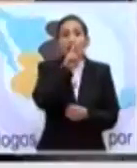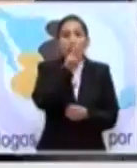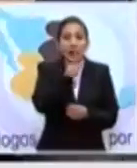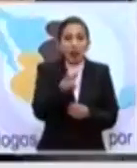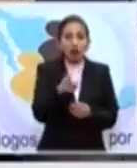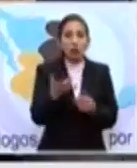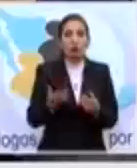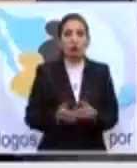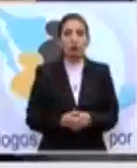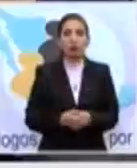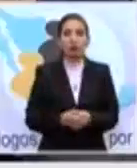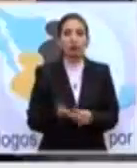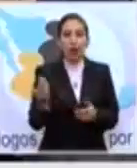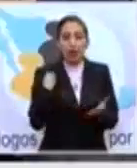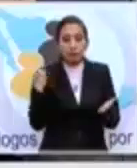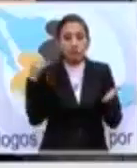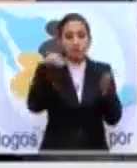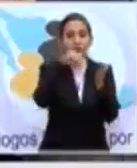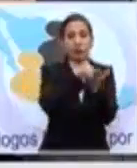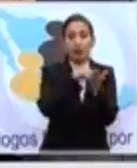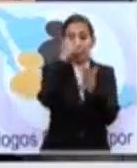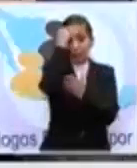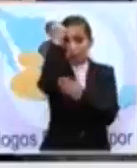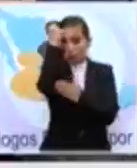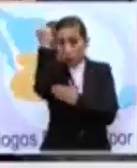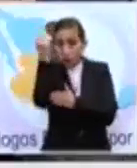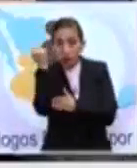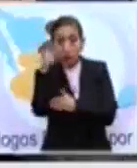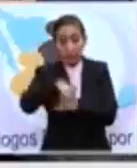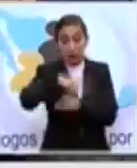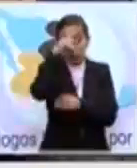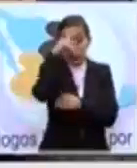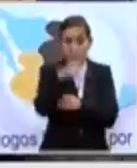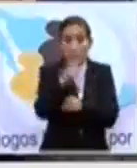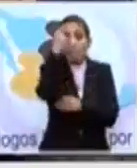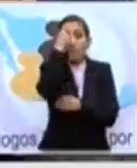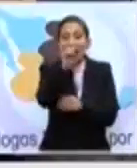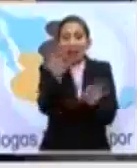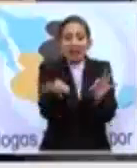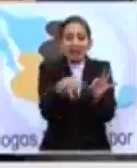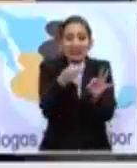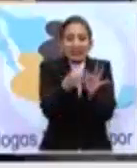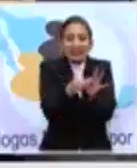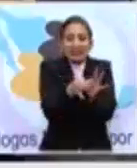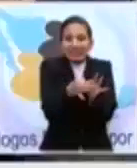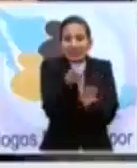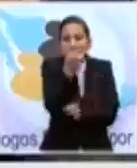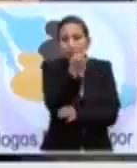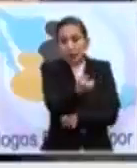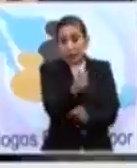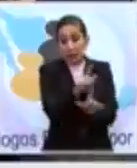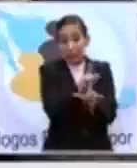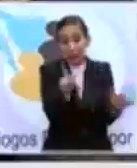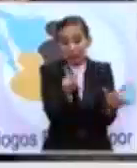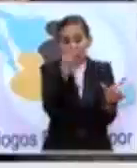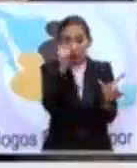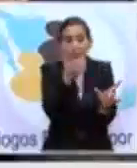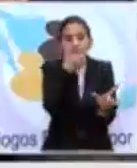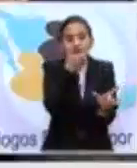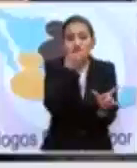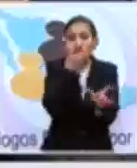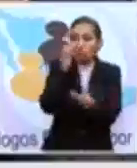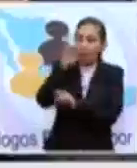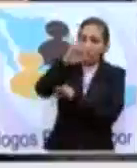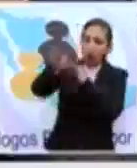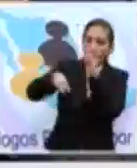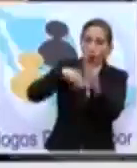en la implementación de tecnología en nuestro país para precisamente estar listos y adaptados